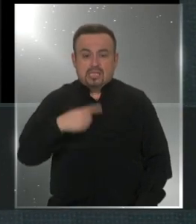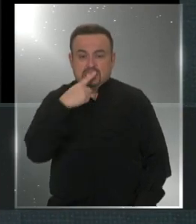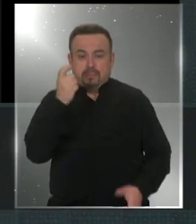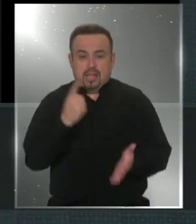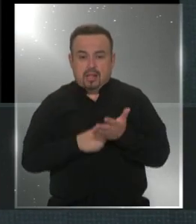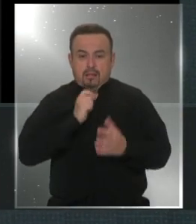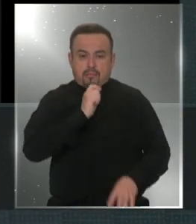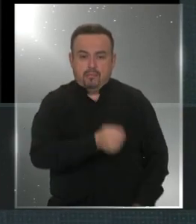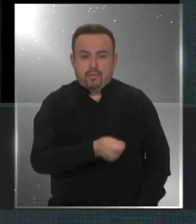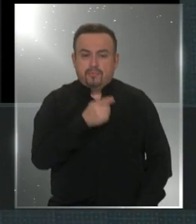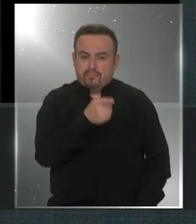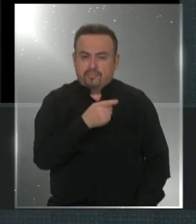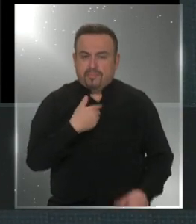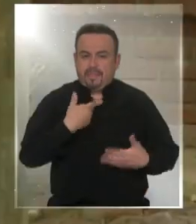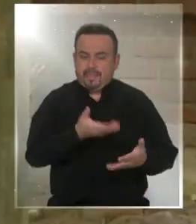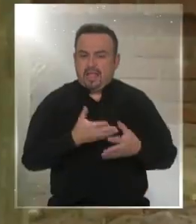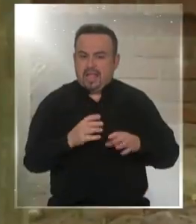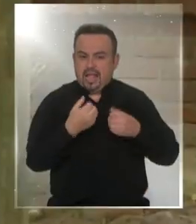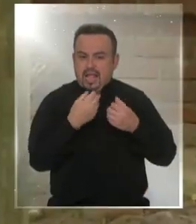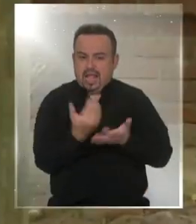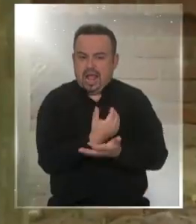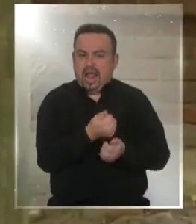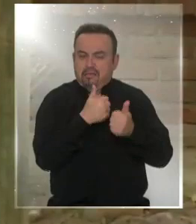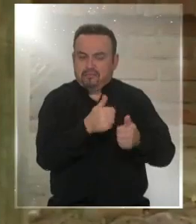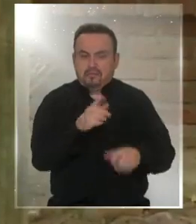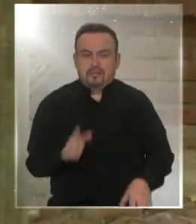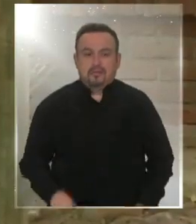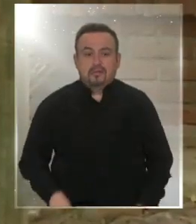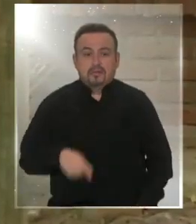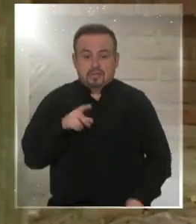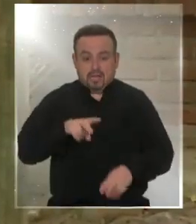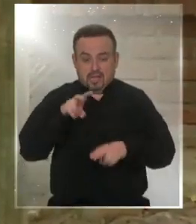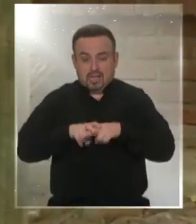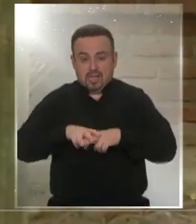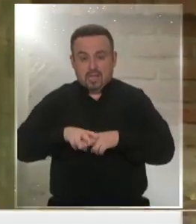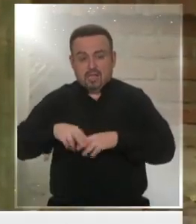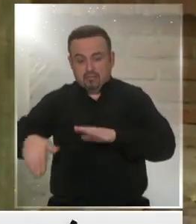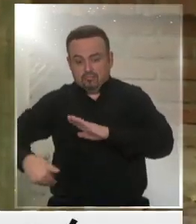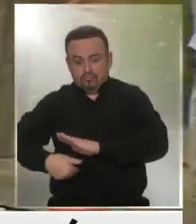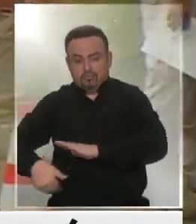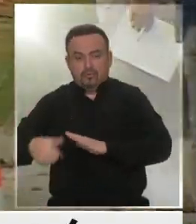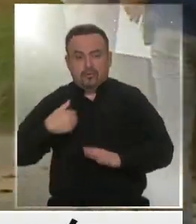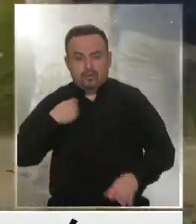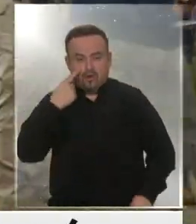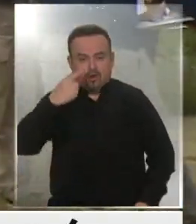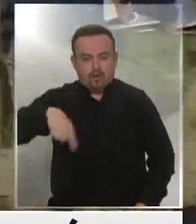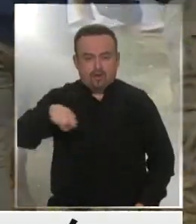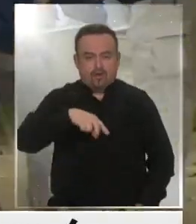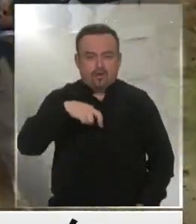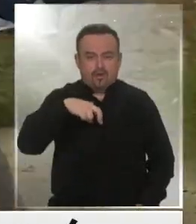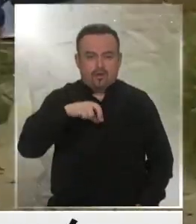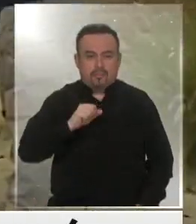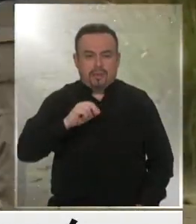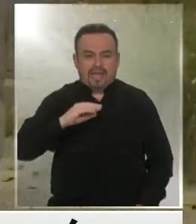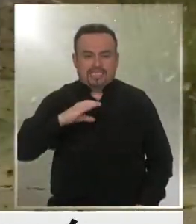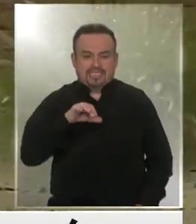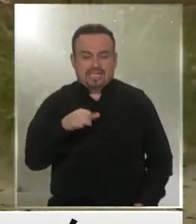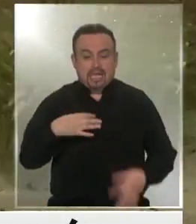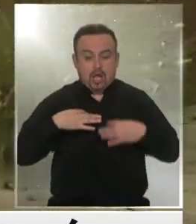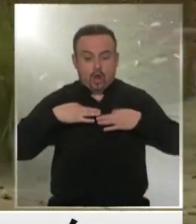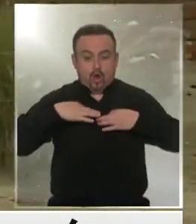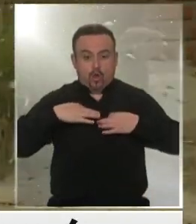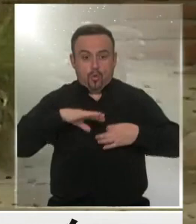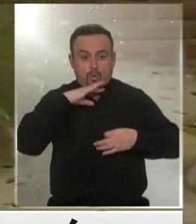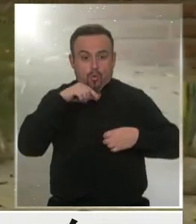mil pesos y me dijo, toma, te los ganaste. Bajo el asiento del copiloto, el parce, como lo conocían sus cercanos, dejó la ropa que usó